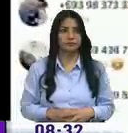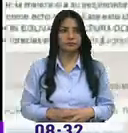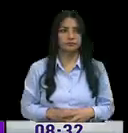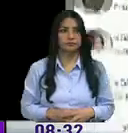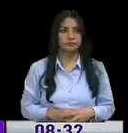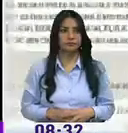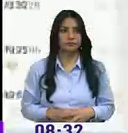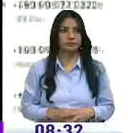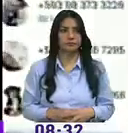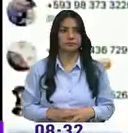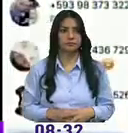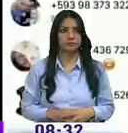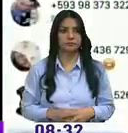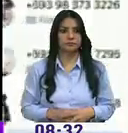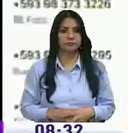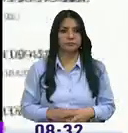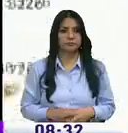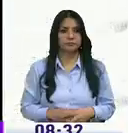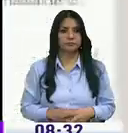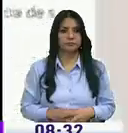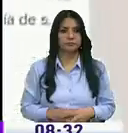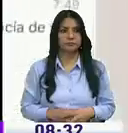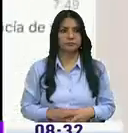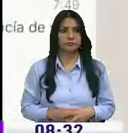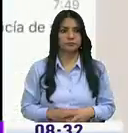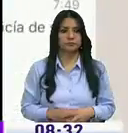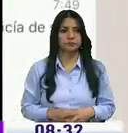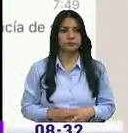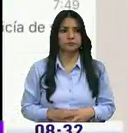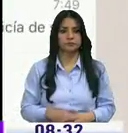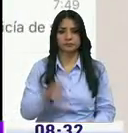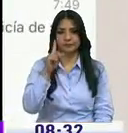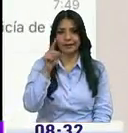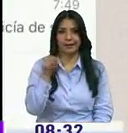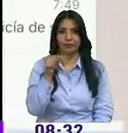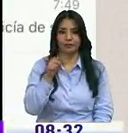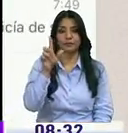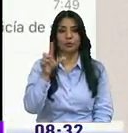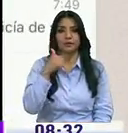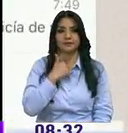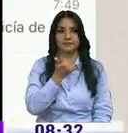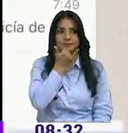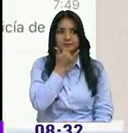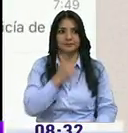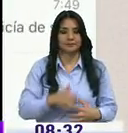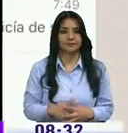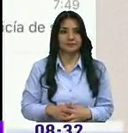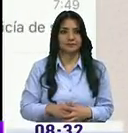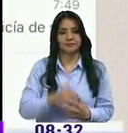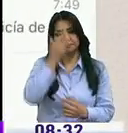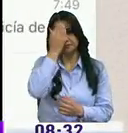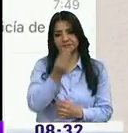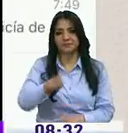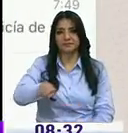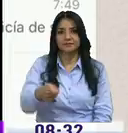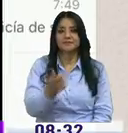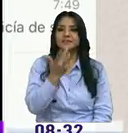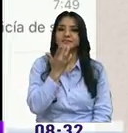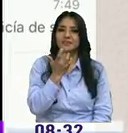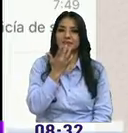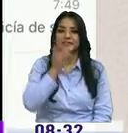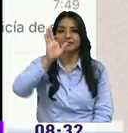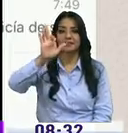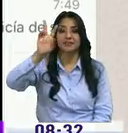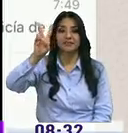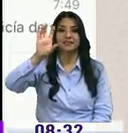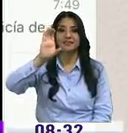nada más, arreglo esto. No, no, es el dedo de lunes. Buenos días, señores de TVC, mi canal favorito. Eso me gusta, que sea